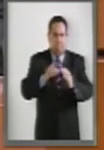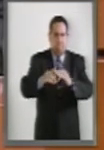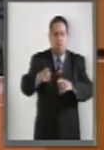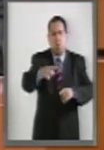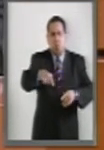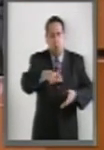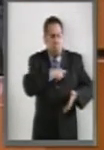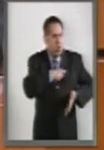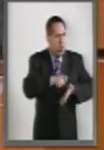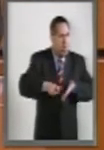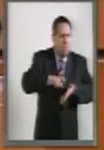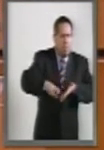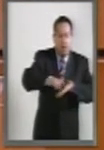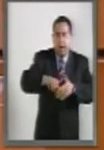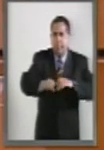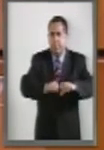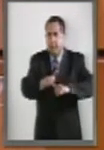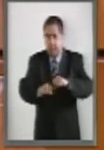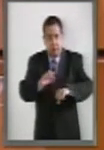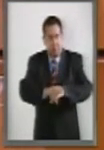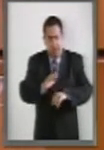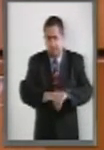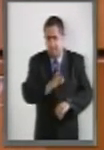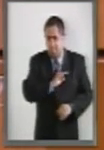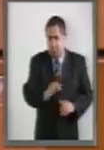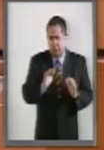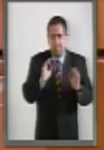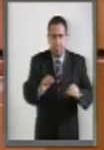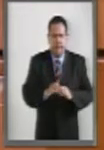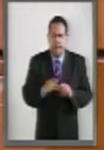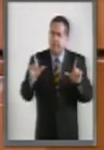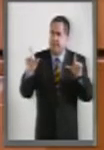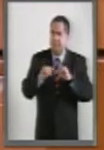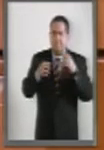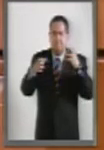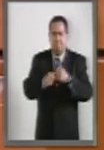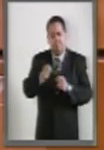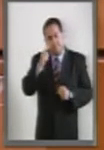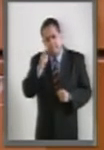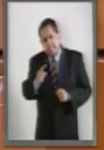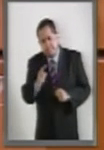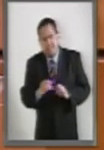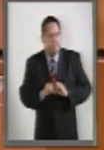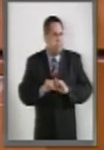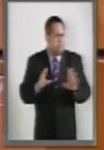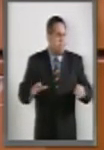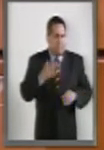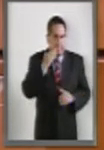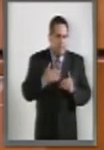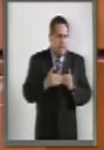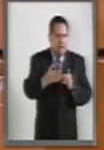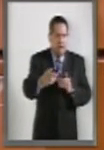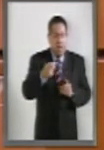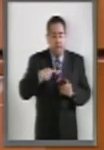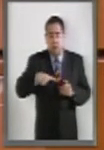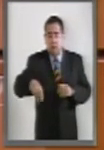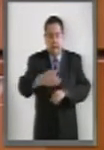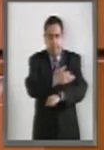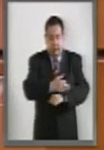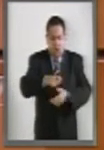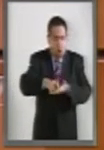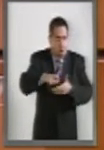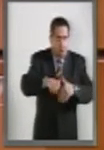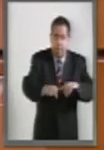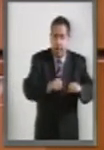poder adquisitivo de la población. En consecuencia, se observa un aumento del consumo de las familias